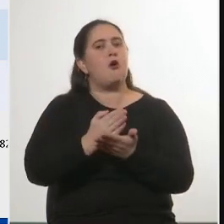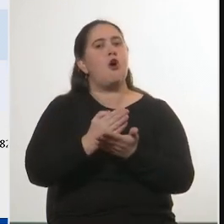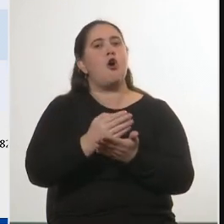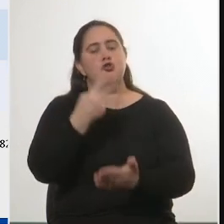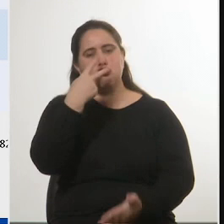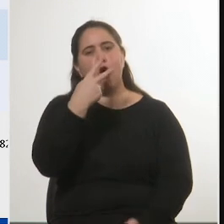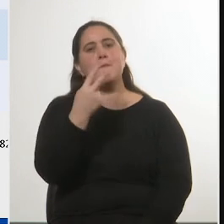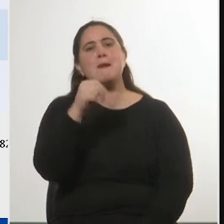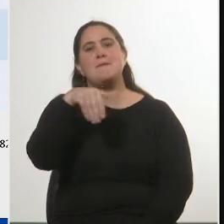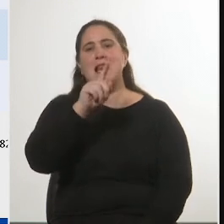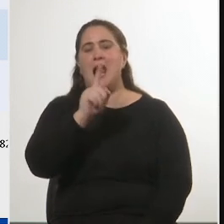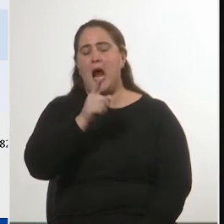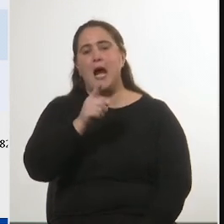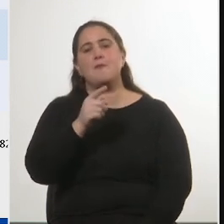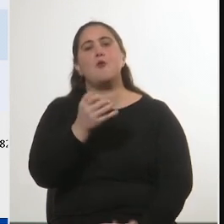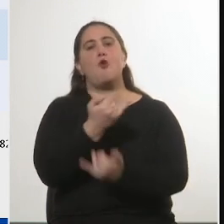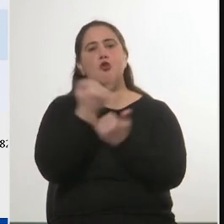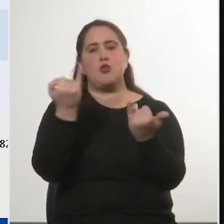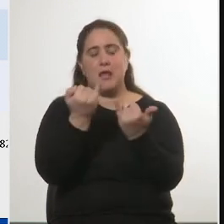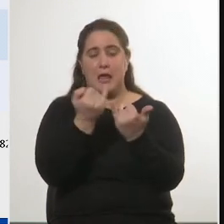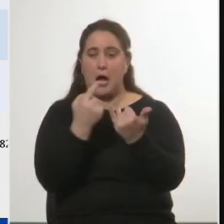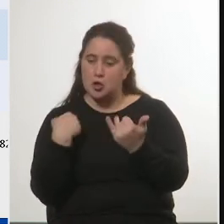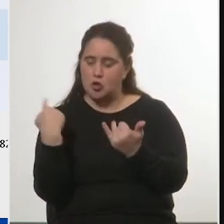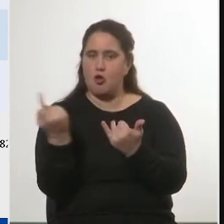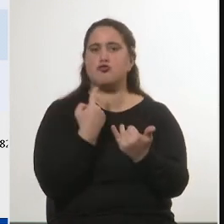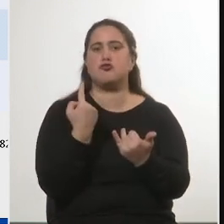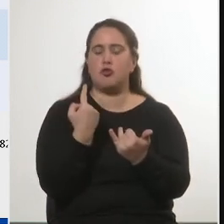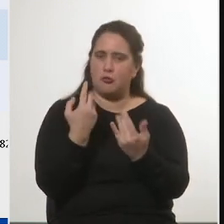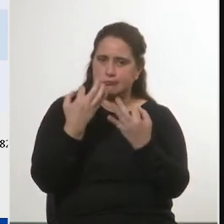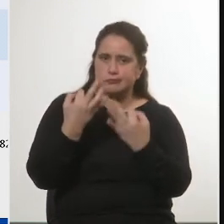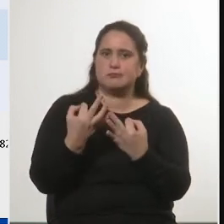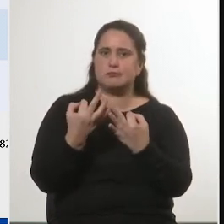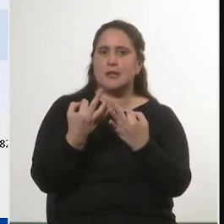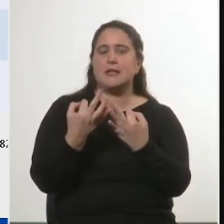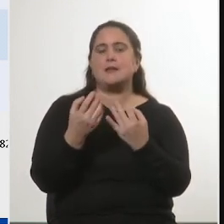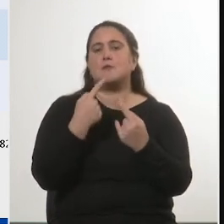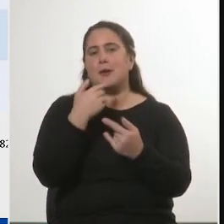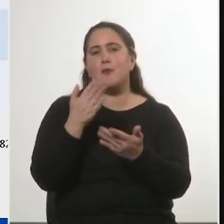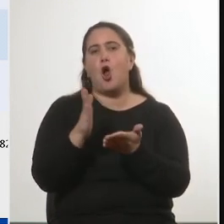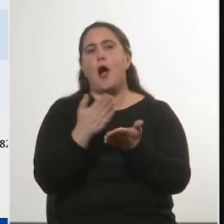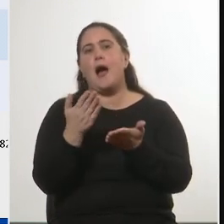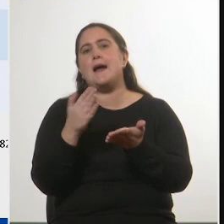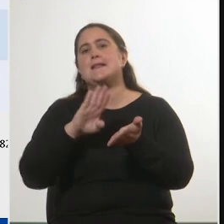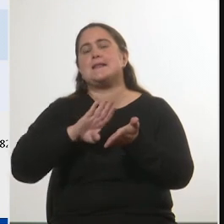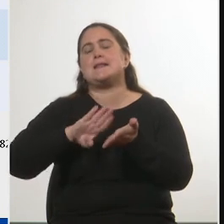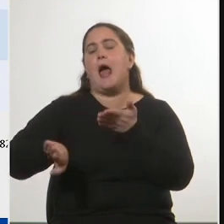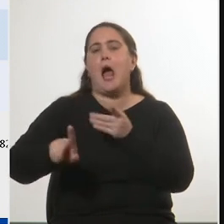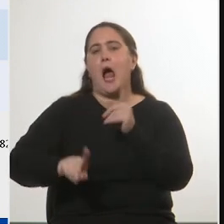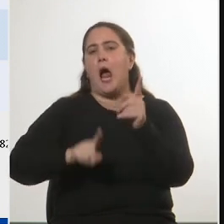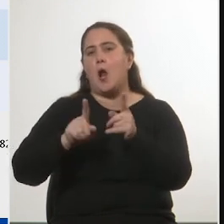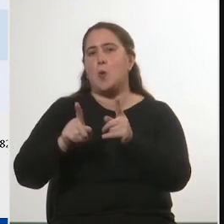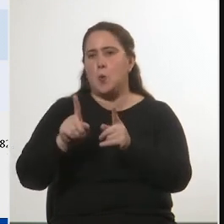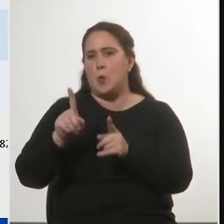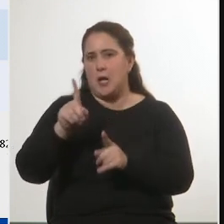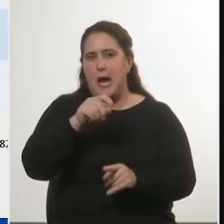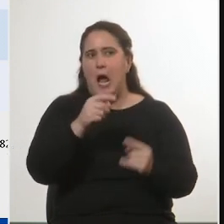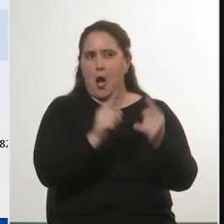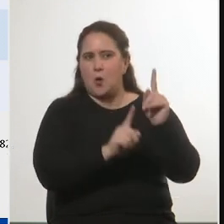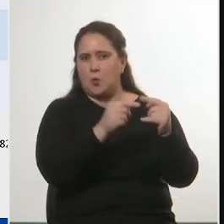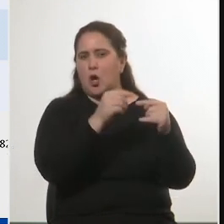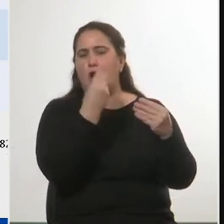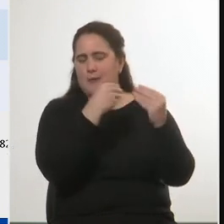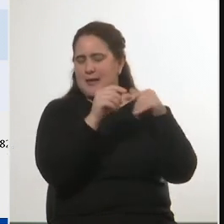2.000 miligramos por día. Nosotros podríamos decir que evitando una pequeña cantidad de consumo de